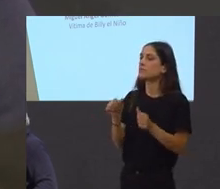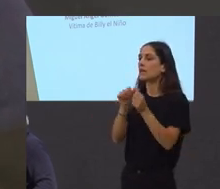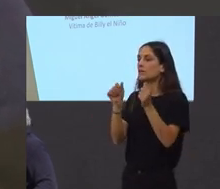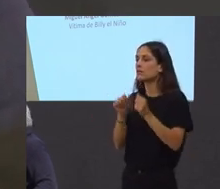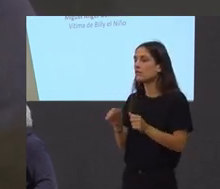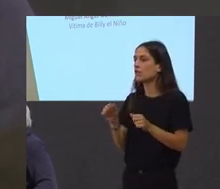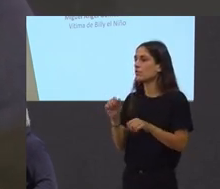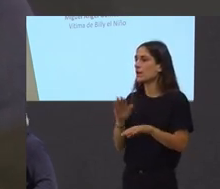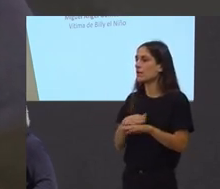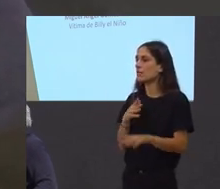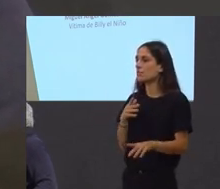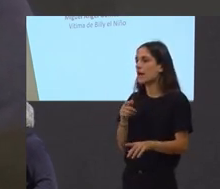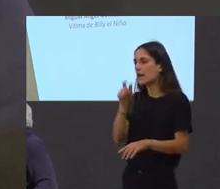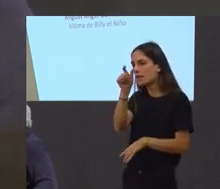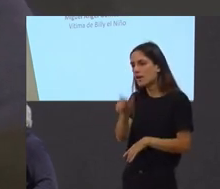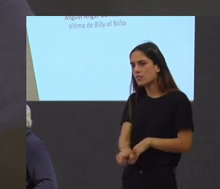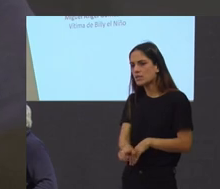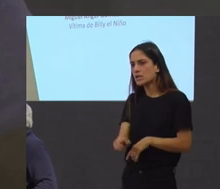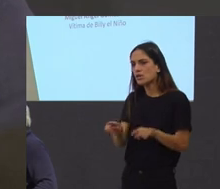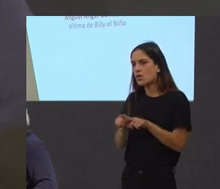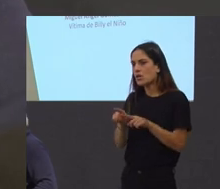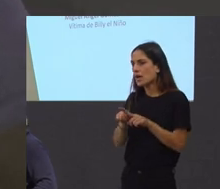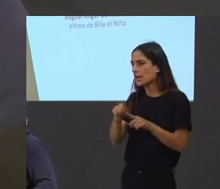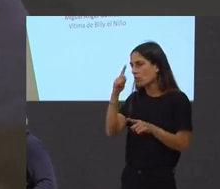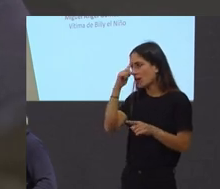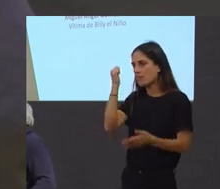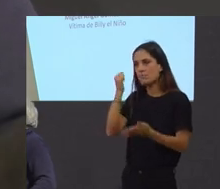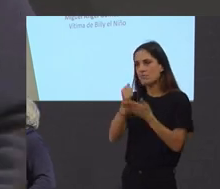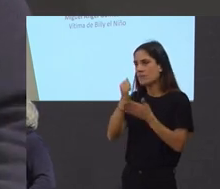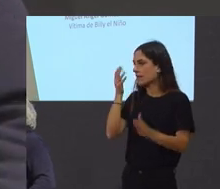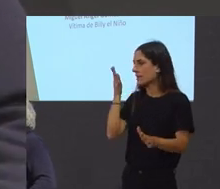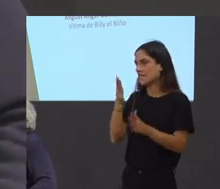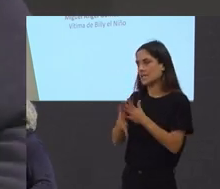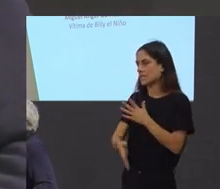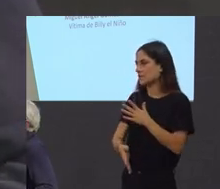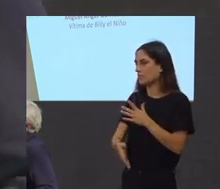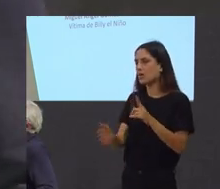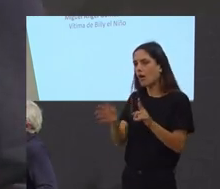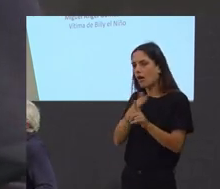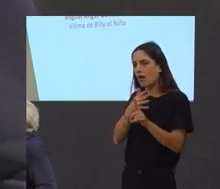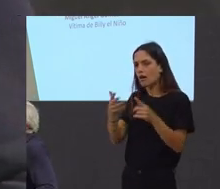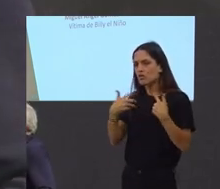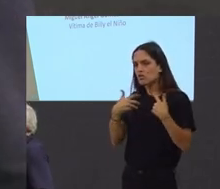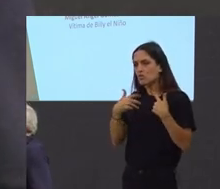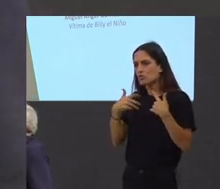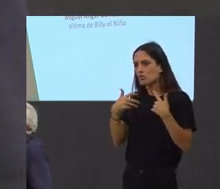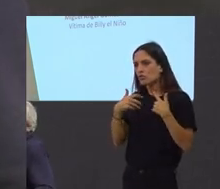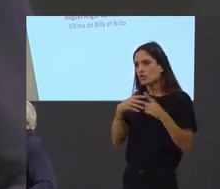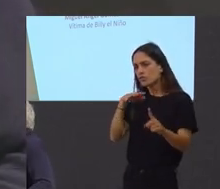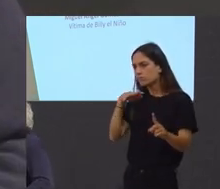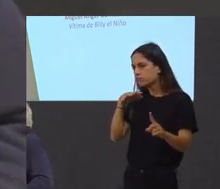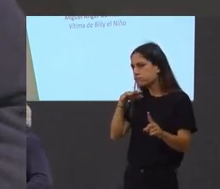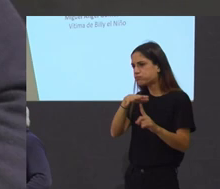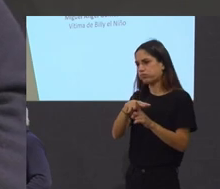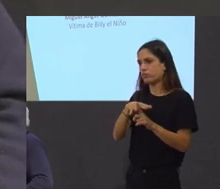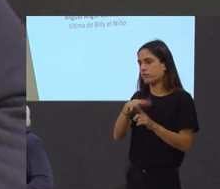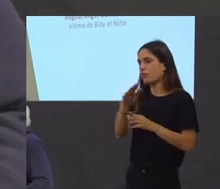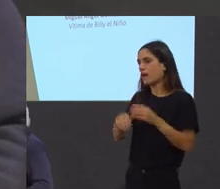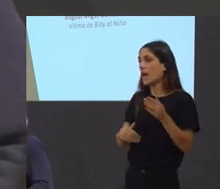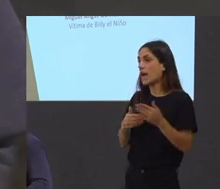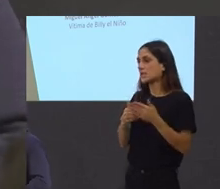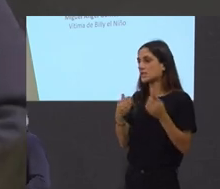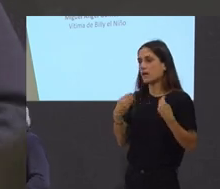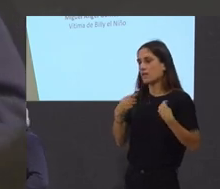destruir a la persona es decir para que esa persona quedase marcada de por vida es decir había uno es que tuvieron un mejor o peor suerte